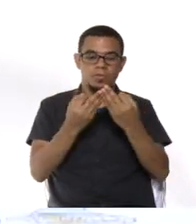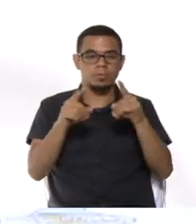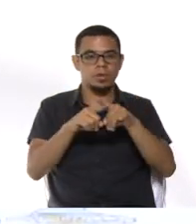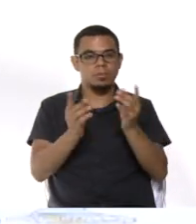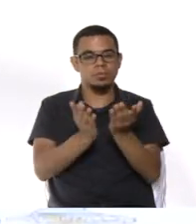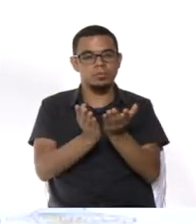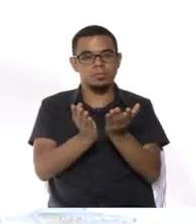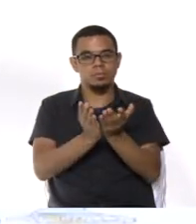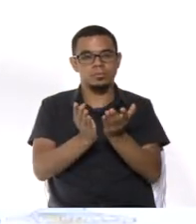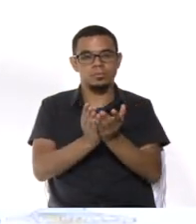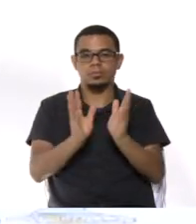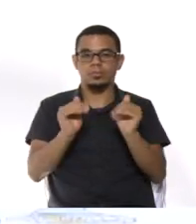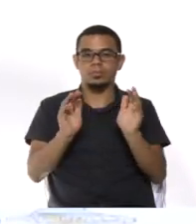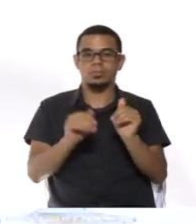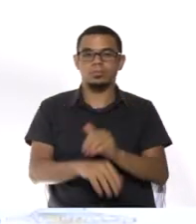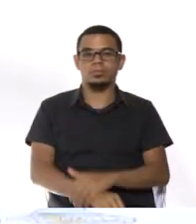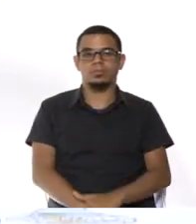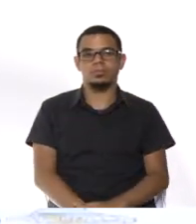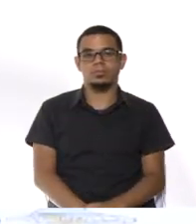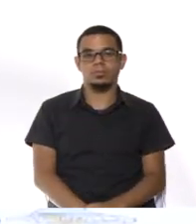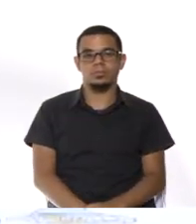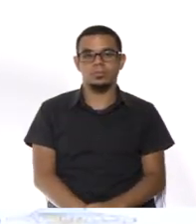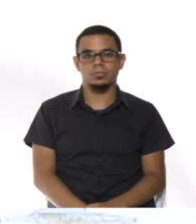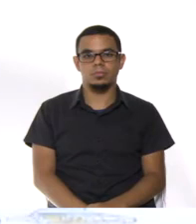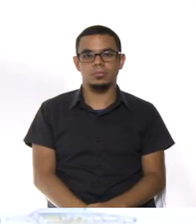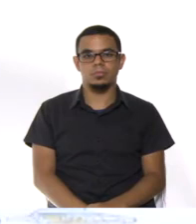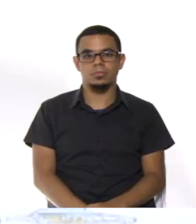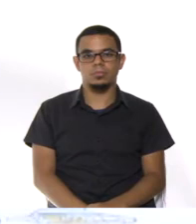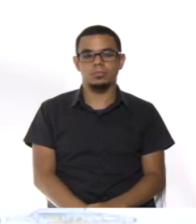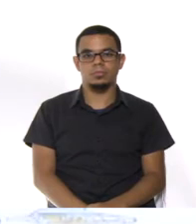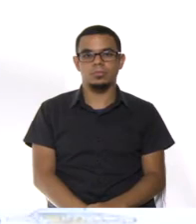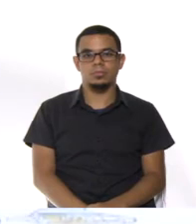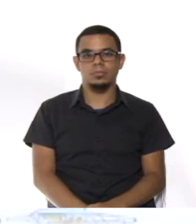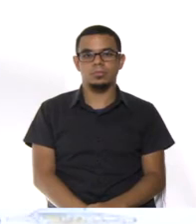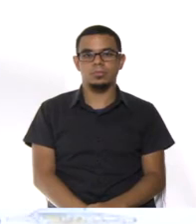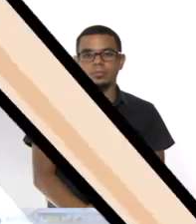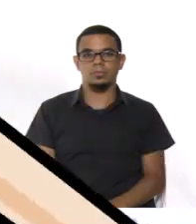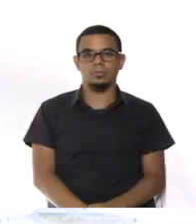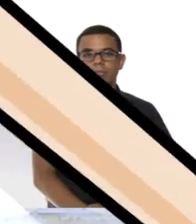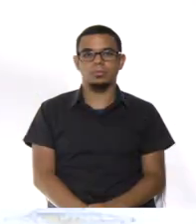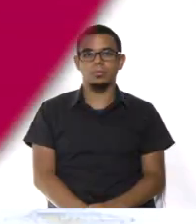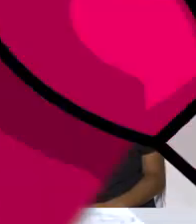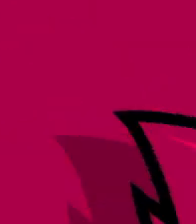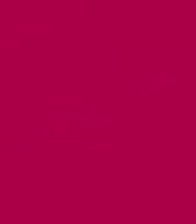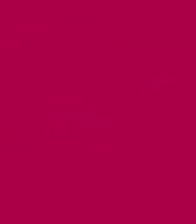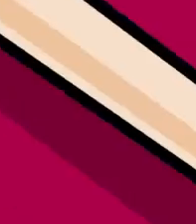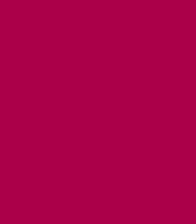programa Cada Familia una Escuela, Recursos para el Aprendizaje. Hasta pronto.